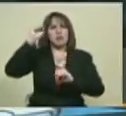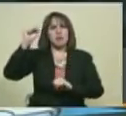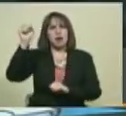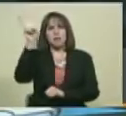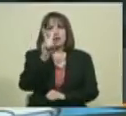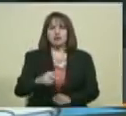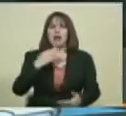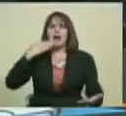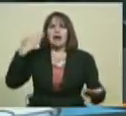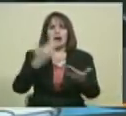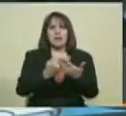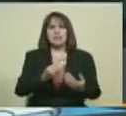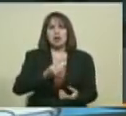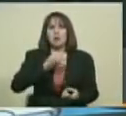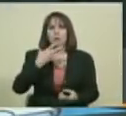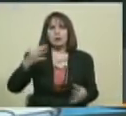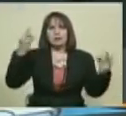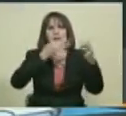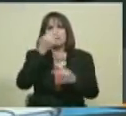venezolana. Muchas gracias. Buenas tardes.